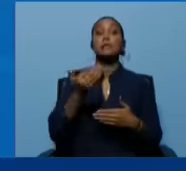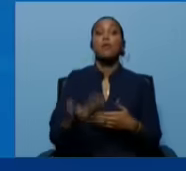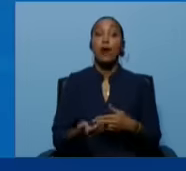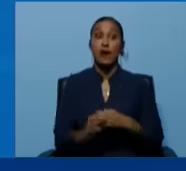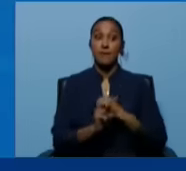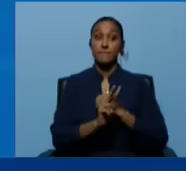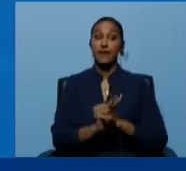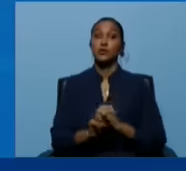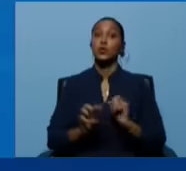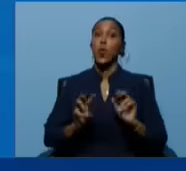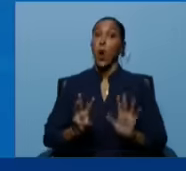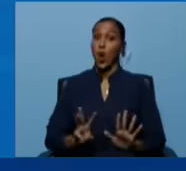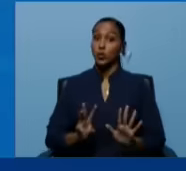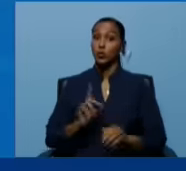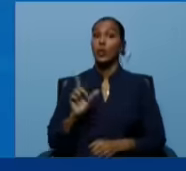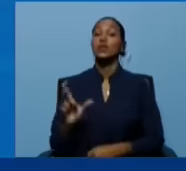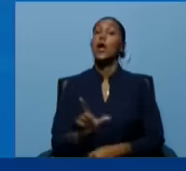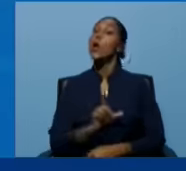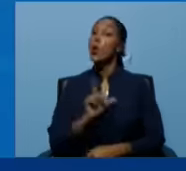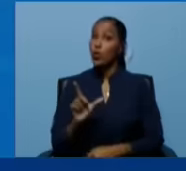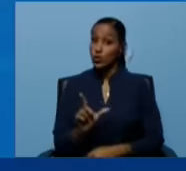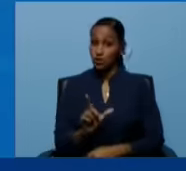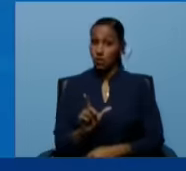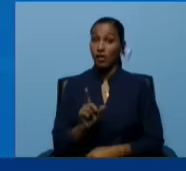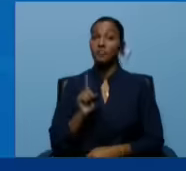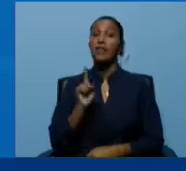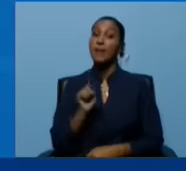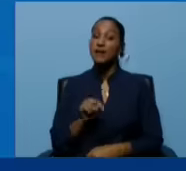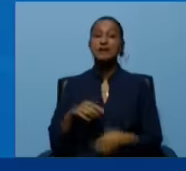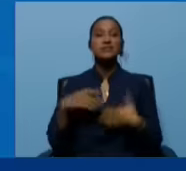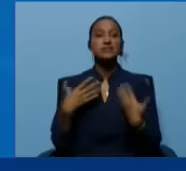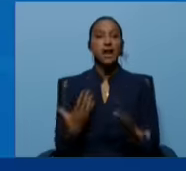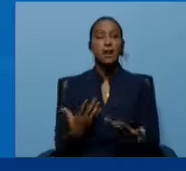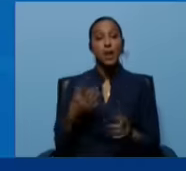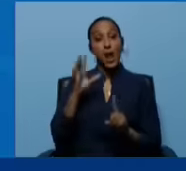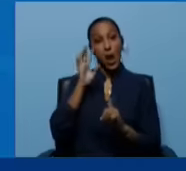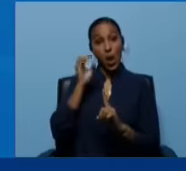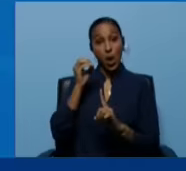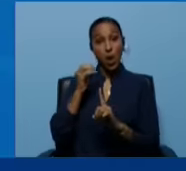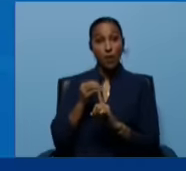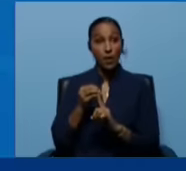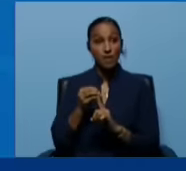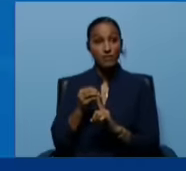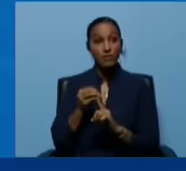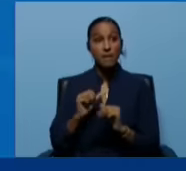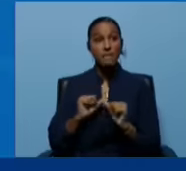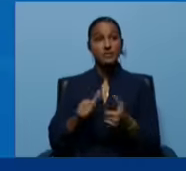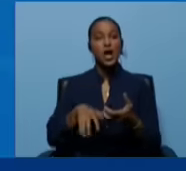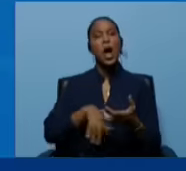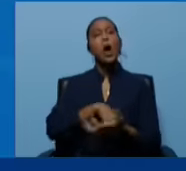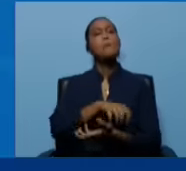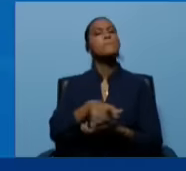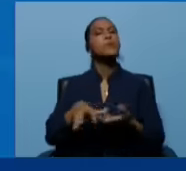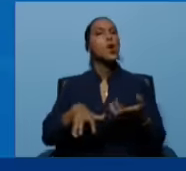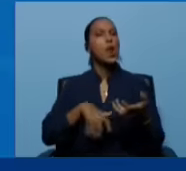julio, que tenía el objetivo de implosionar con violencia de criminales